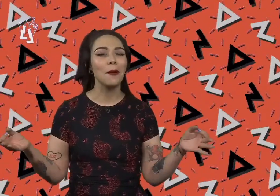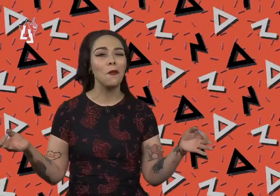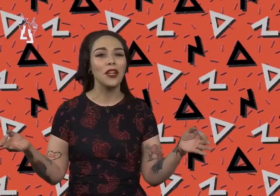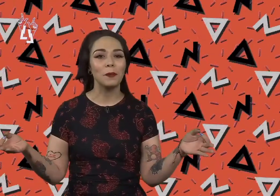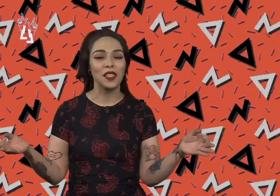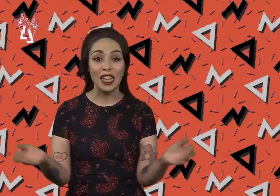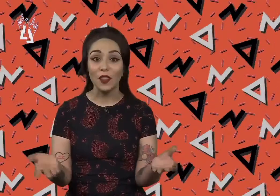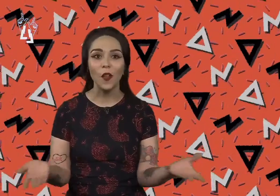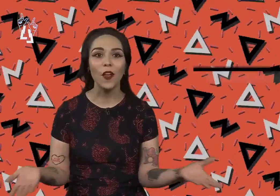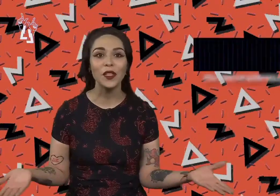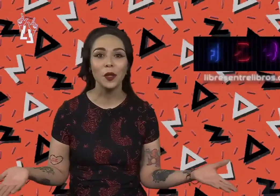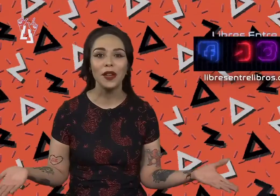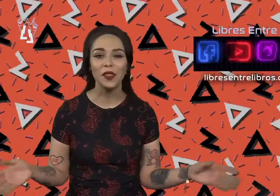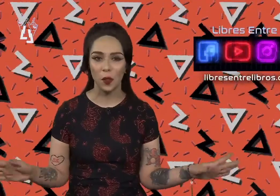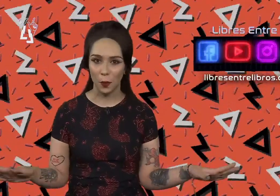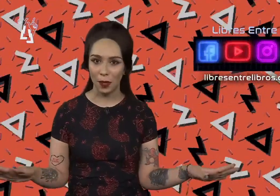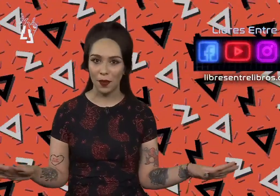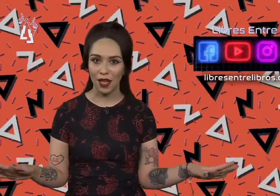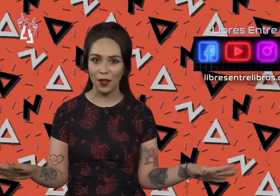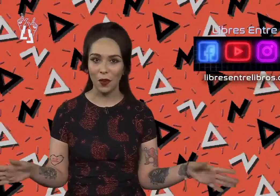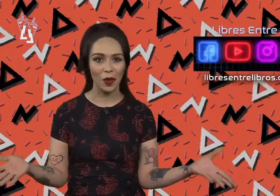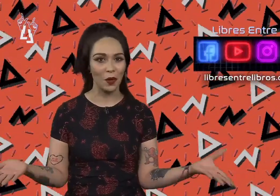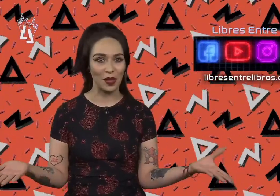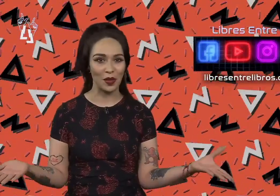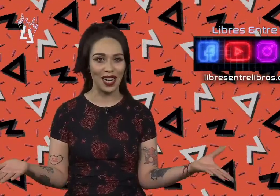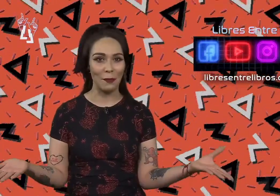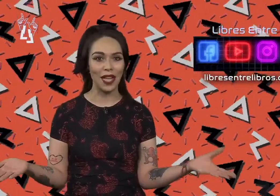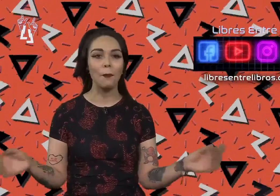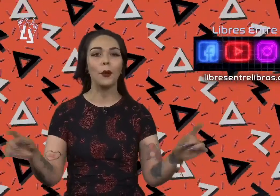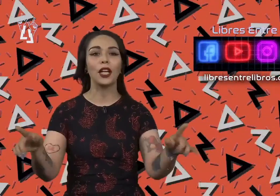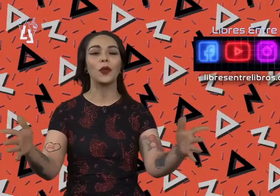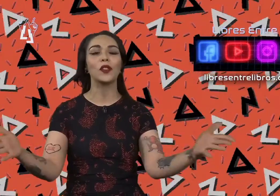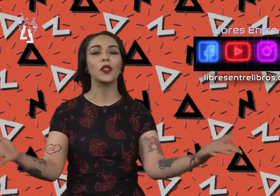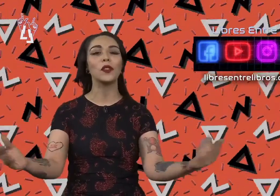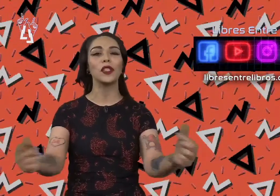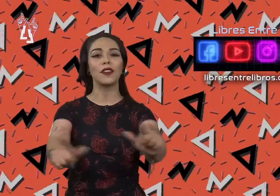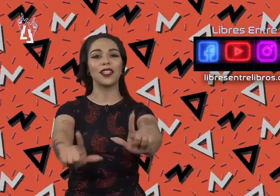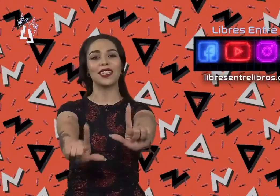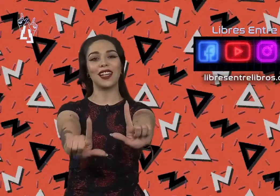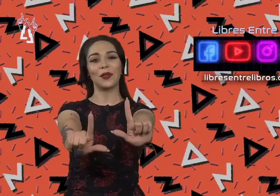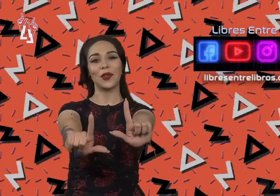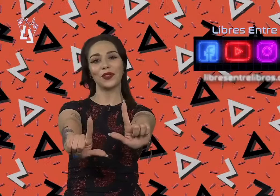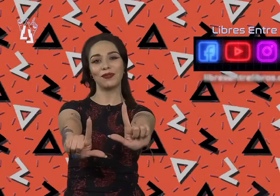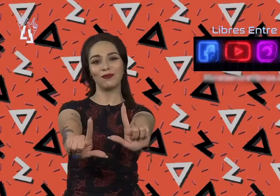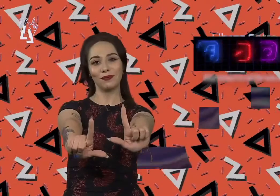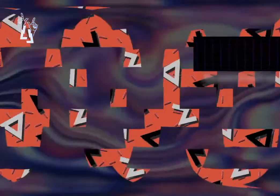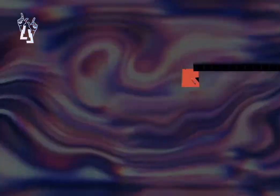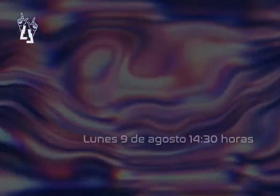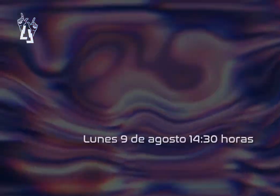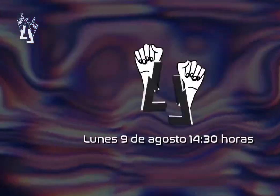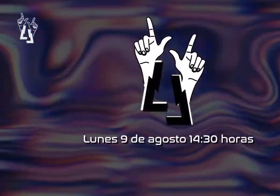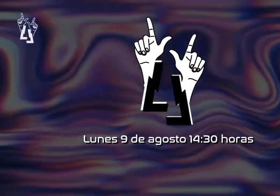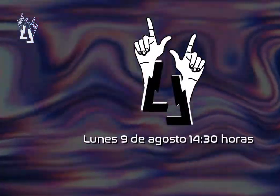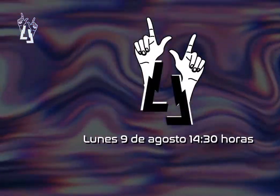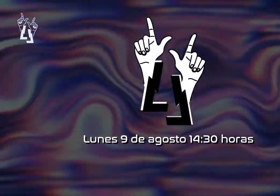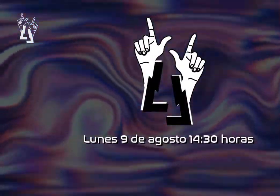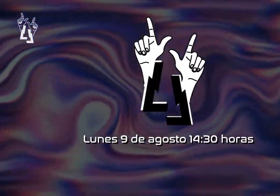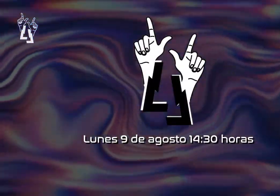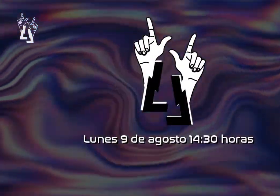una invitada muy especial. Todo esto y más solo por Capital 21, al corazón de la capital, porque tú y yo somos libres entre libros.